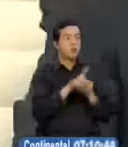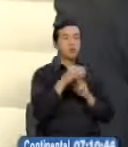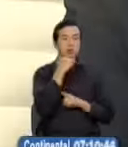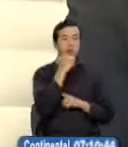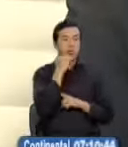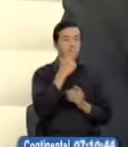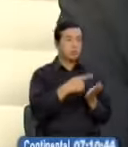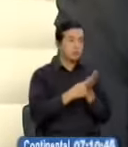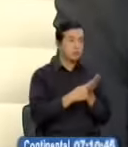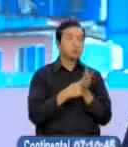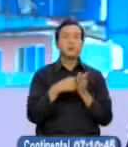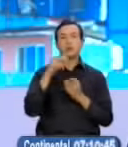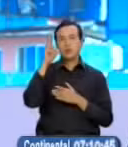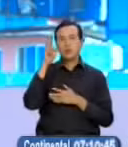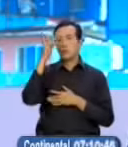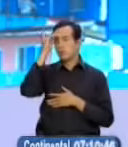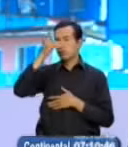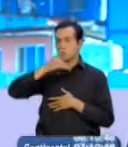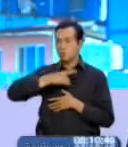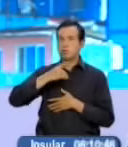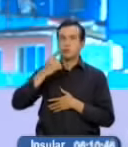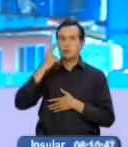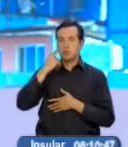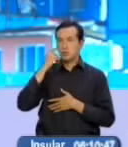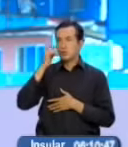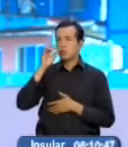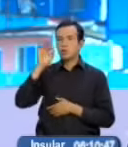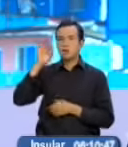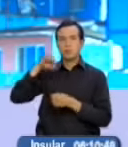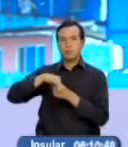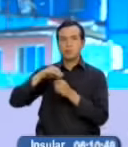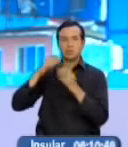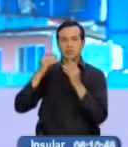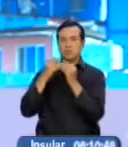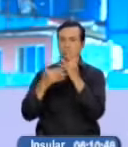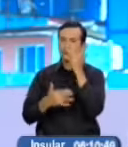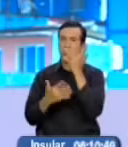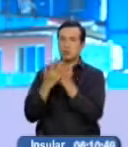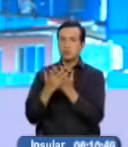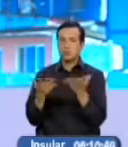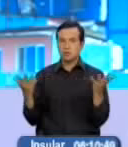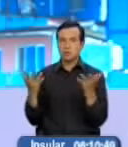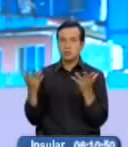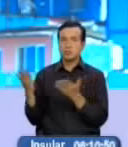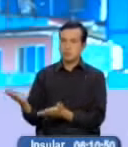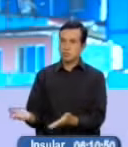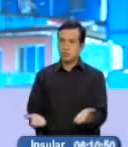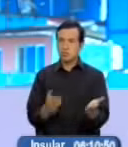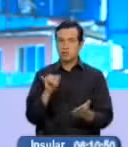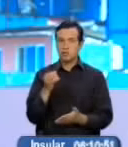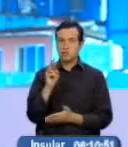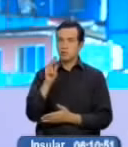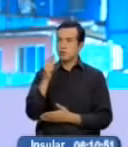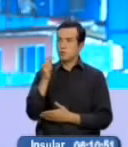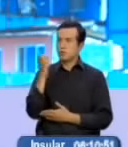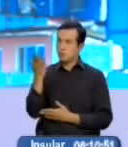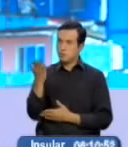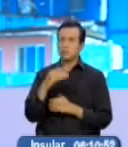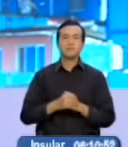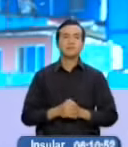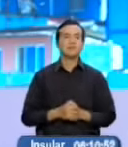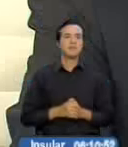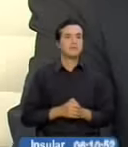al análisis? No, yo creo que con decisión y con intención de voto ya tenemos suficiente material para que darle la bienvenida a Jorge. Le damos la bienvenida a